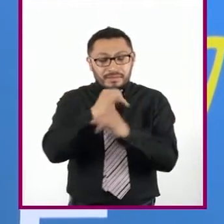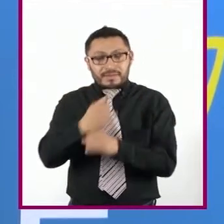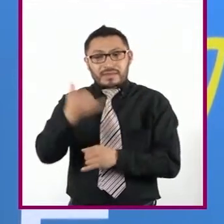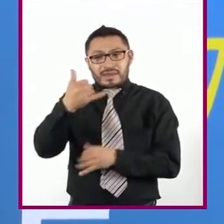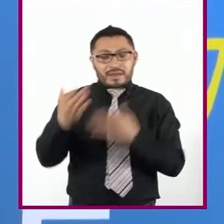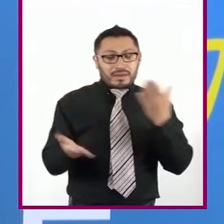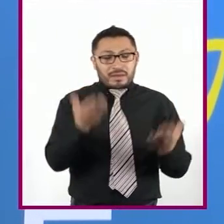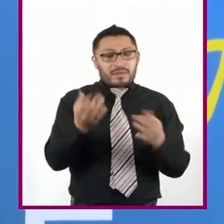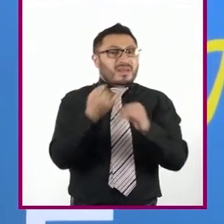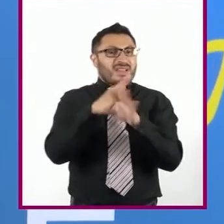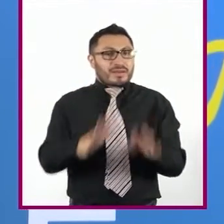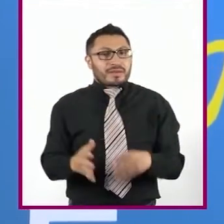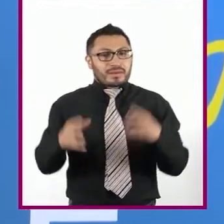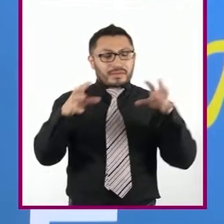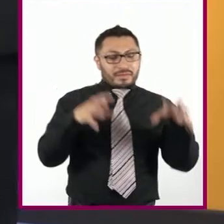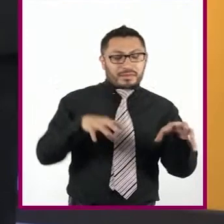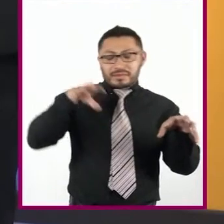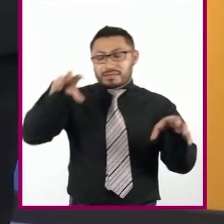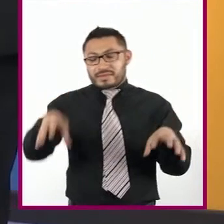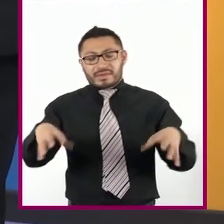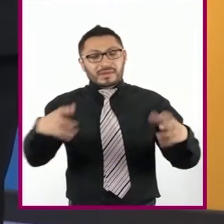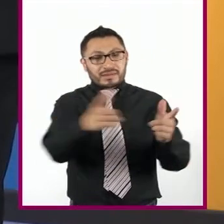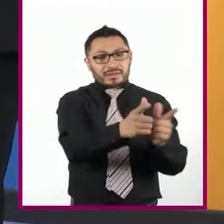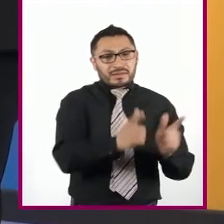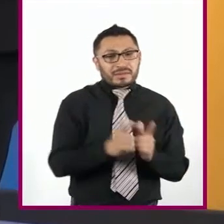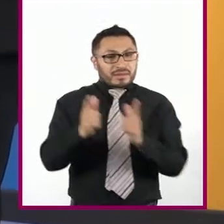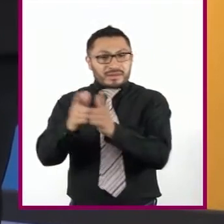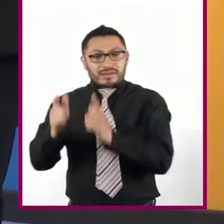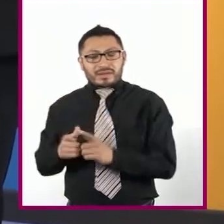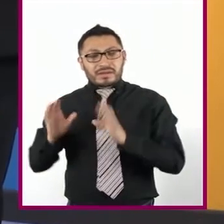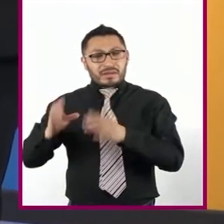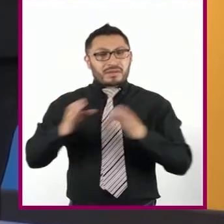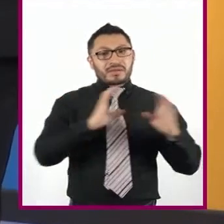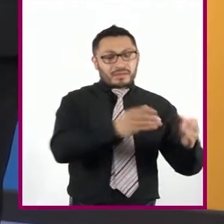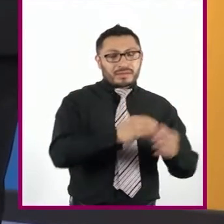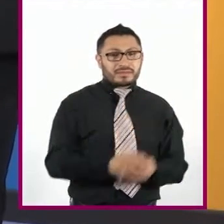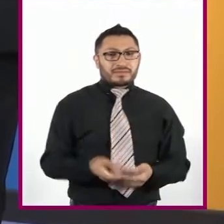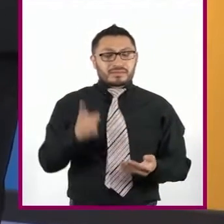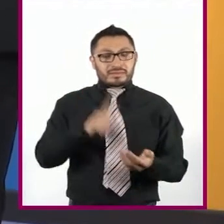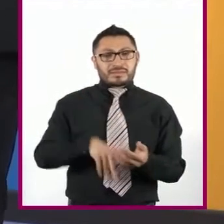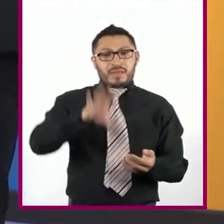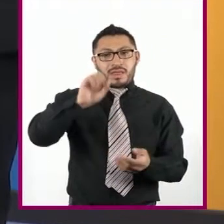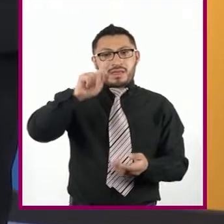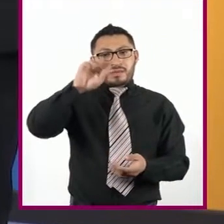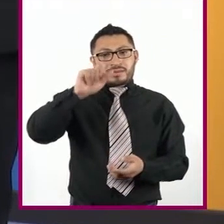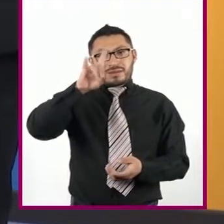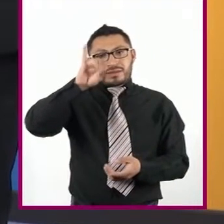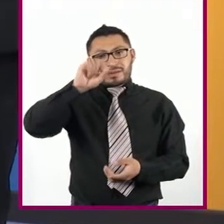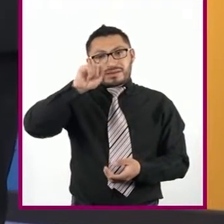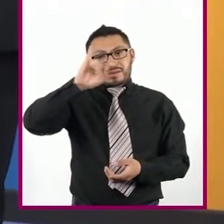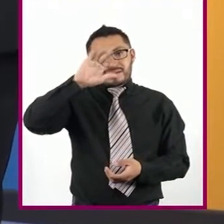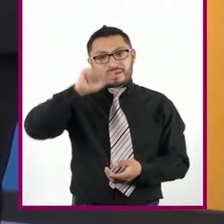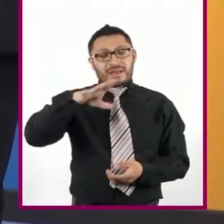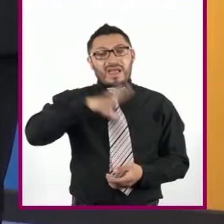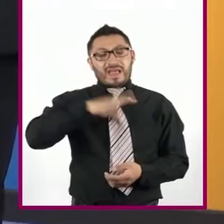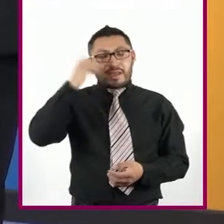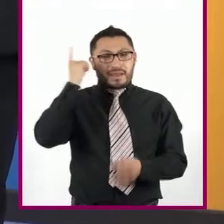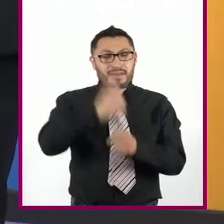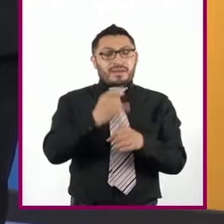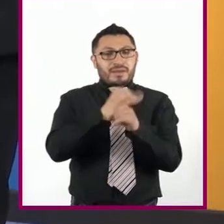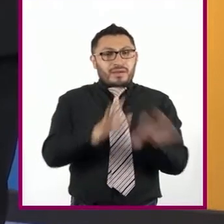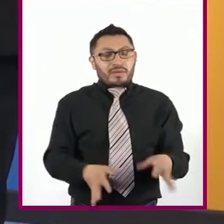los mismos datos en dos poblaciones. En la estadística, para obtener información confiable de un